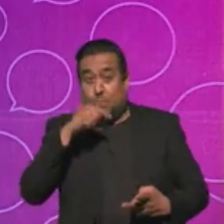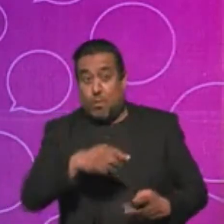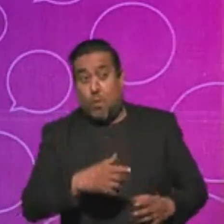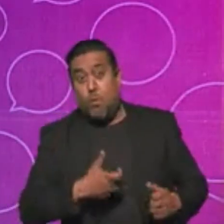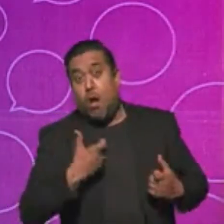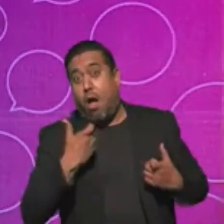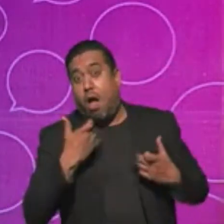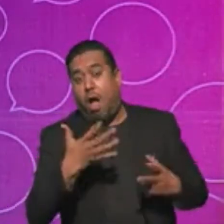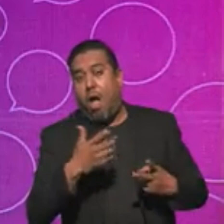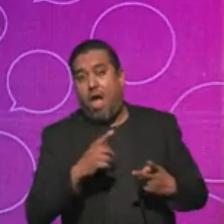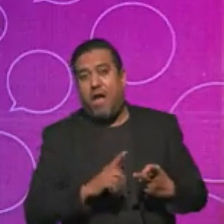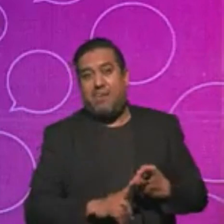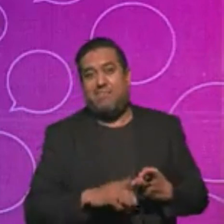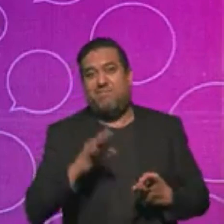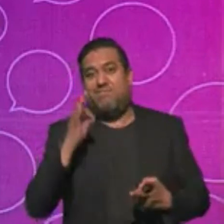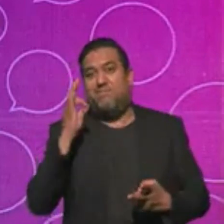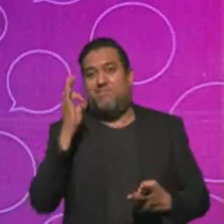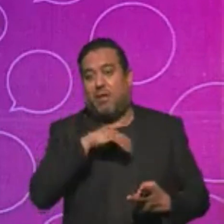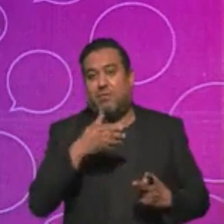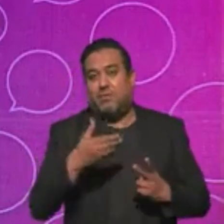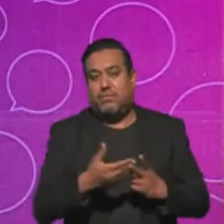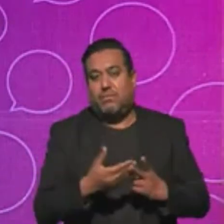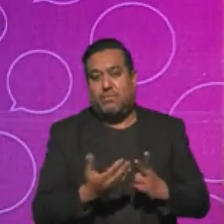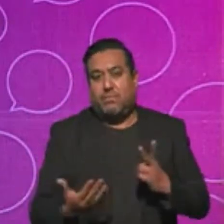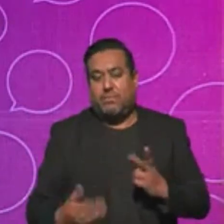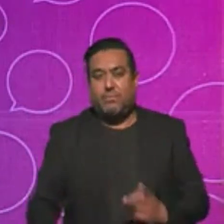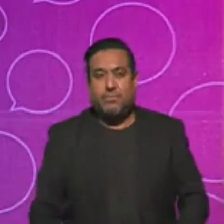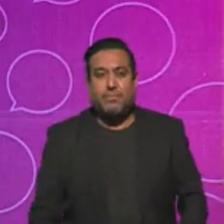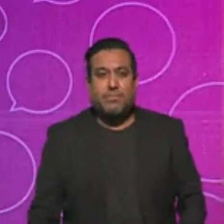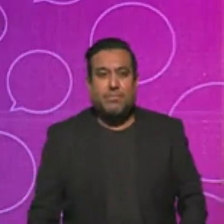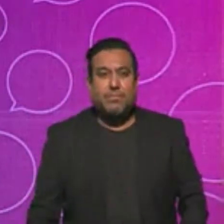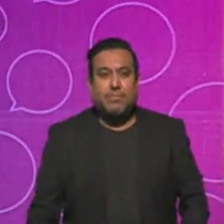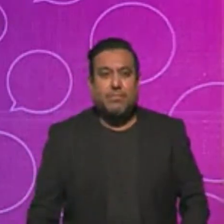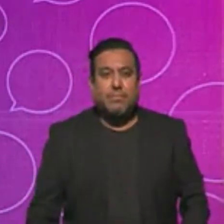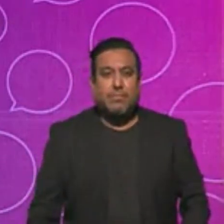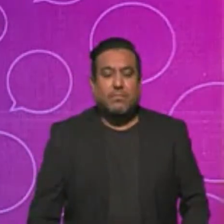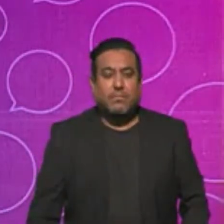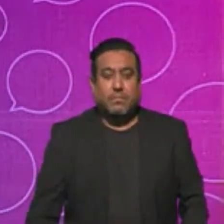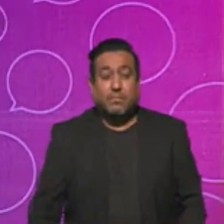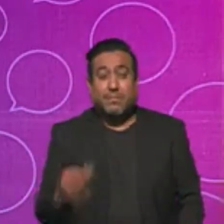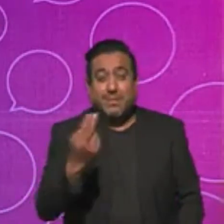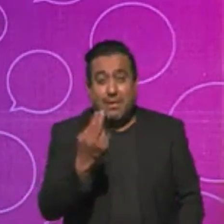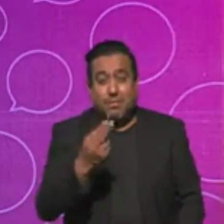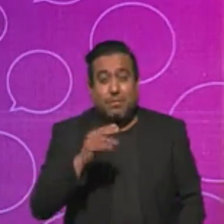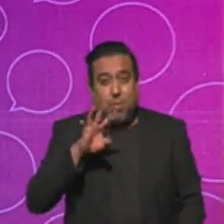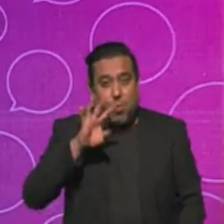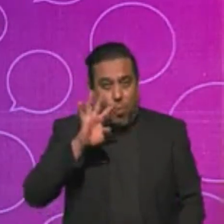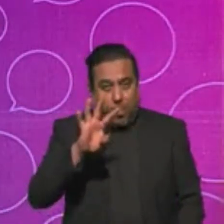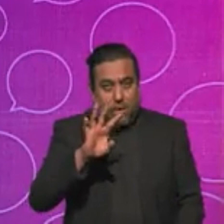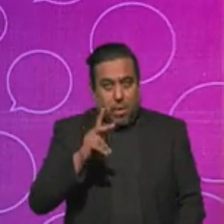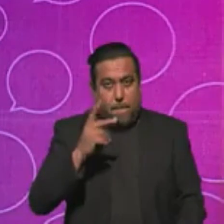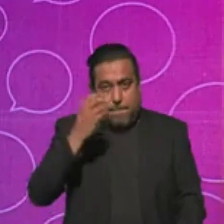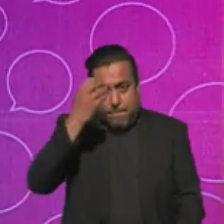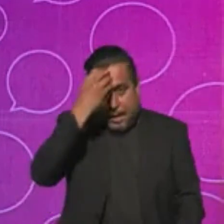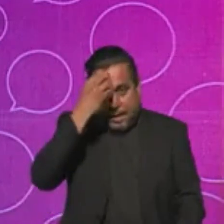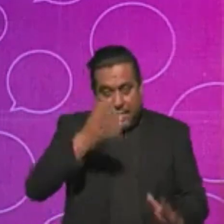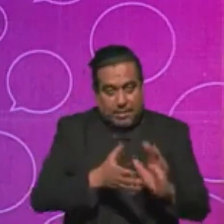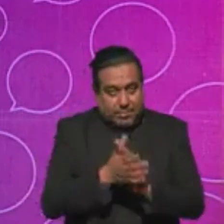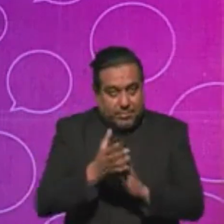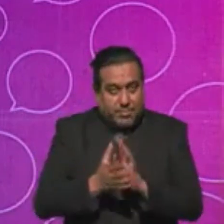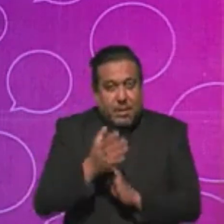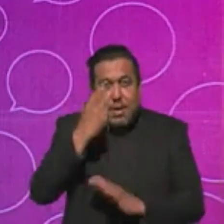favor de algunos cuantos Celaya necesita cuatro parques de recreación en el que las